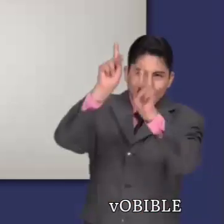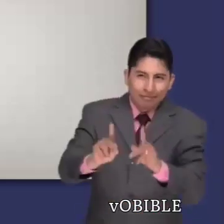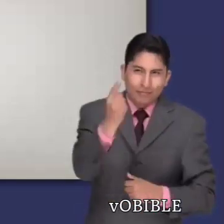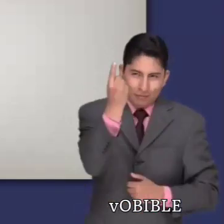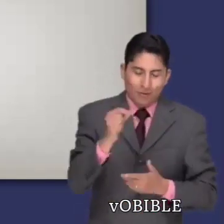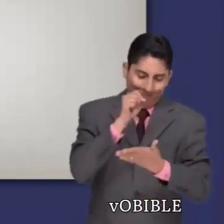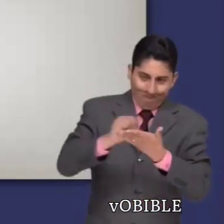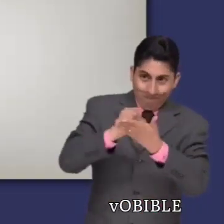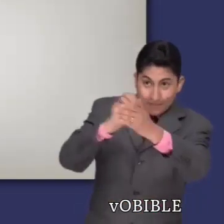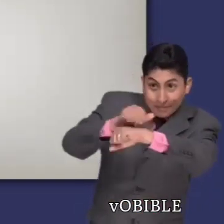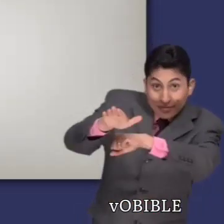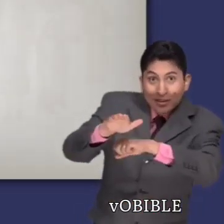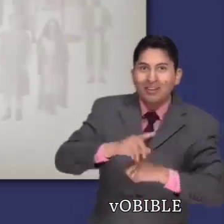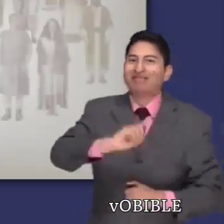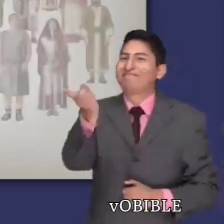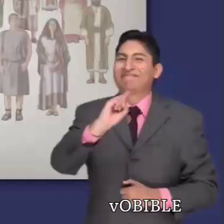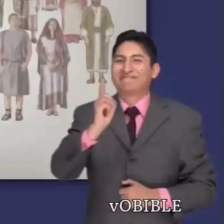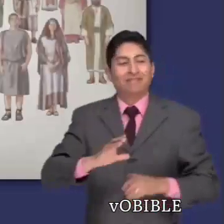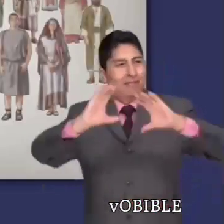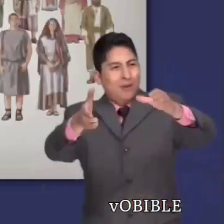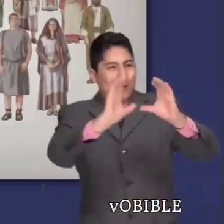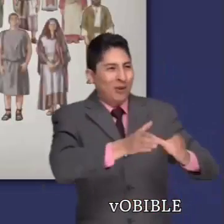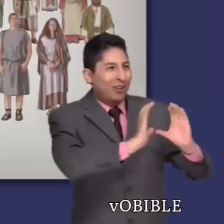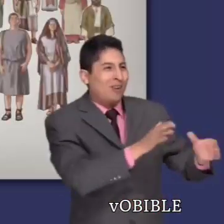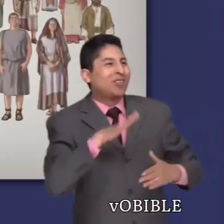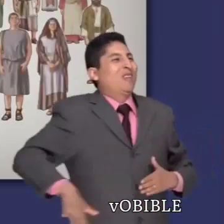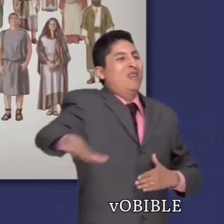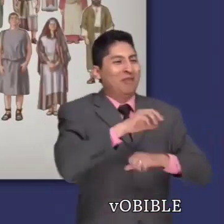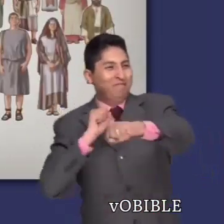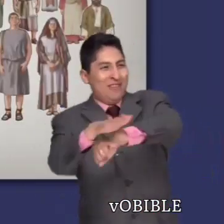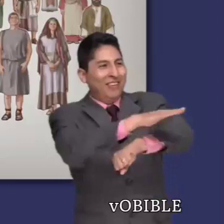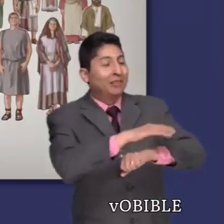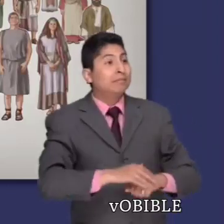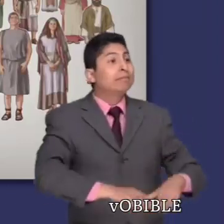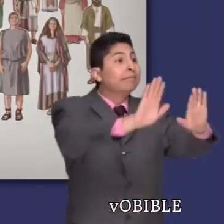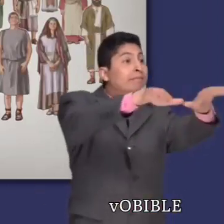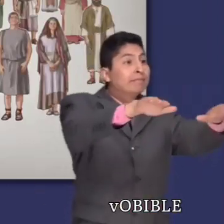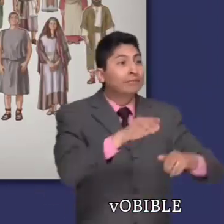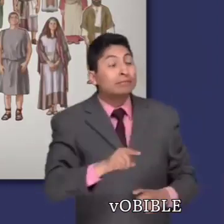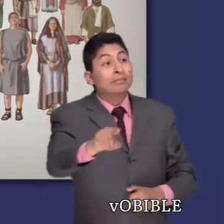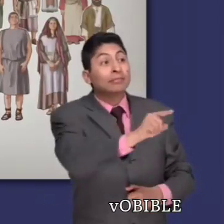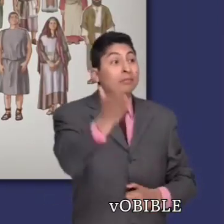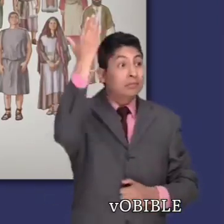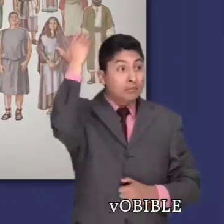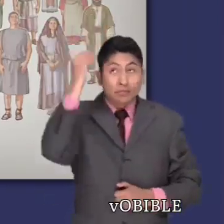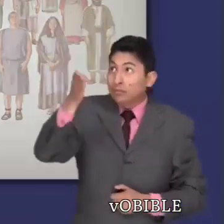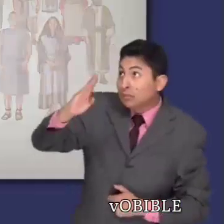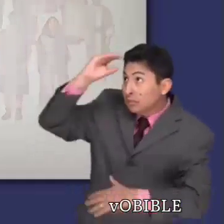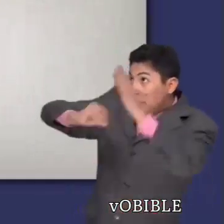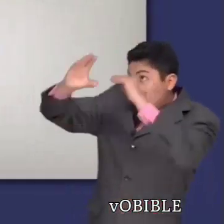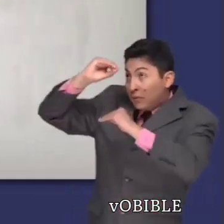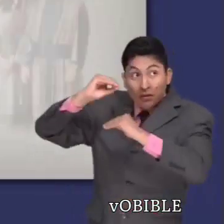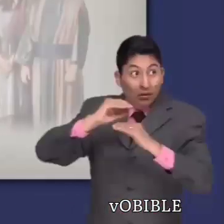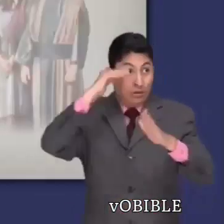Juan no dirigió su carta a ningún cristiano en particular, sino a los cristianos en general. Con ella quería que sus